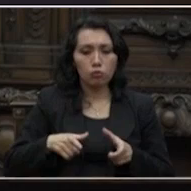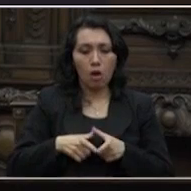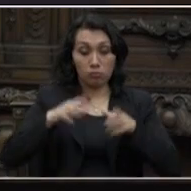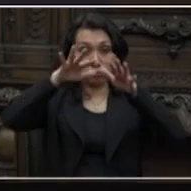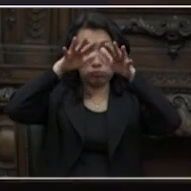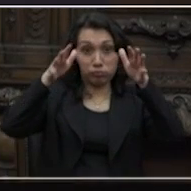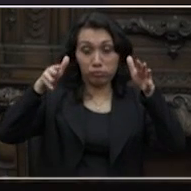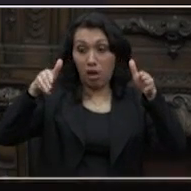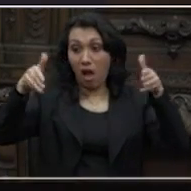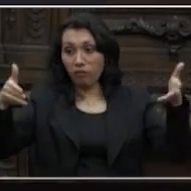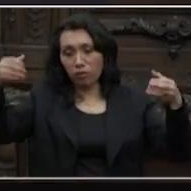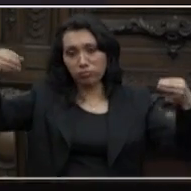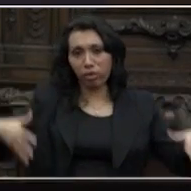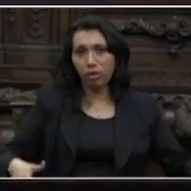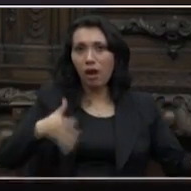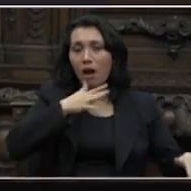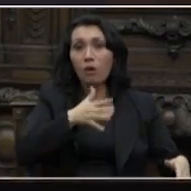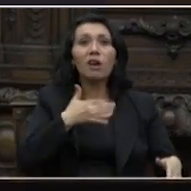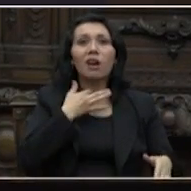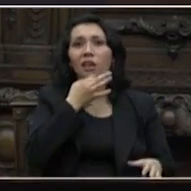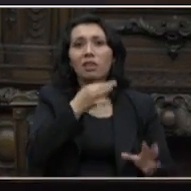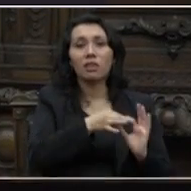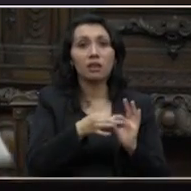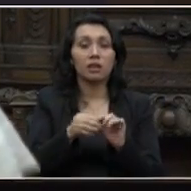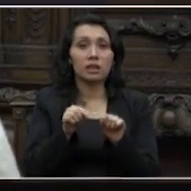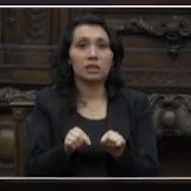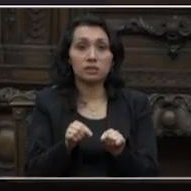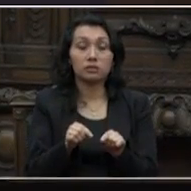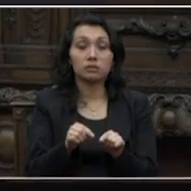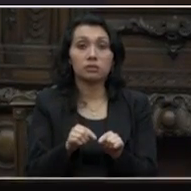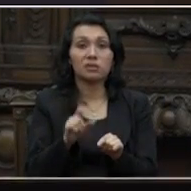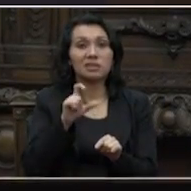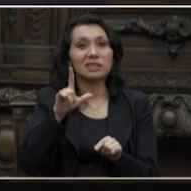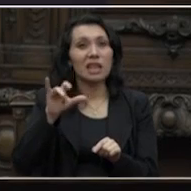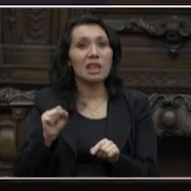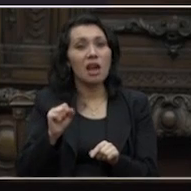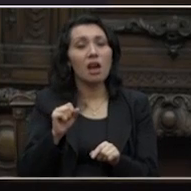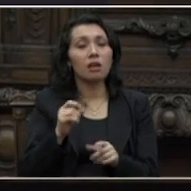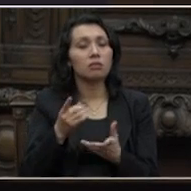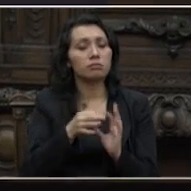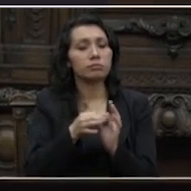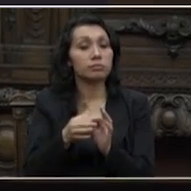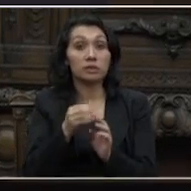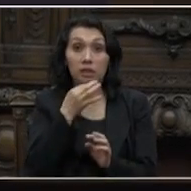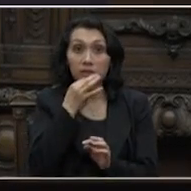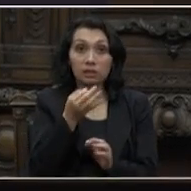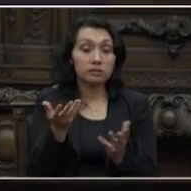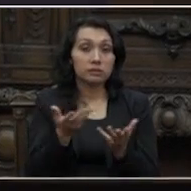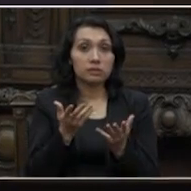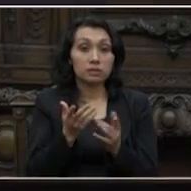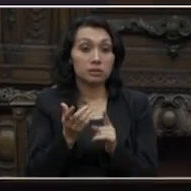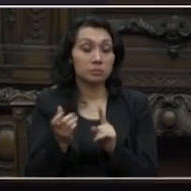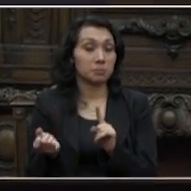sombrilla. Entonces, ¿qué quiere decir con esto Celia Moroz? Lo que está diciendo es que